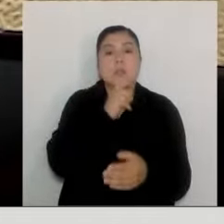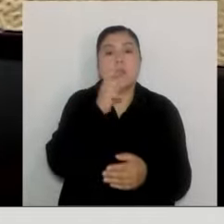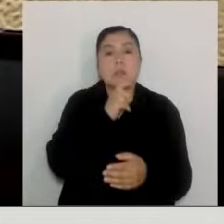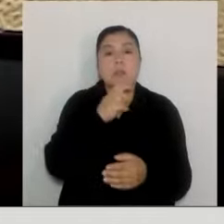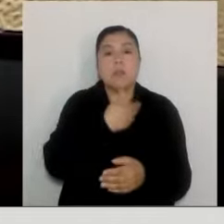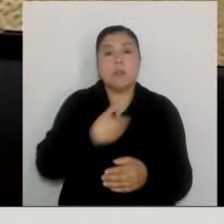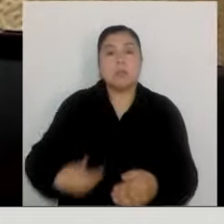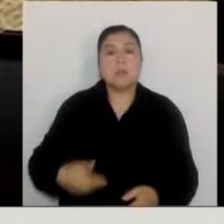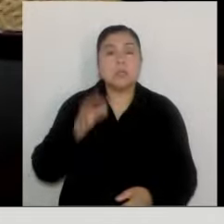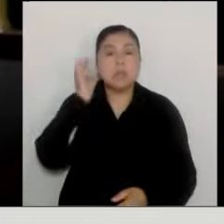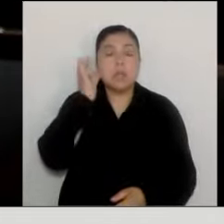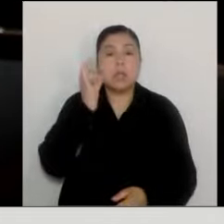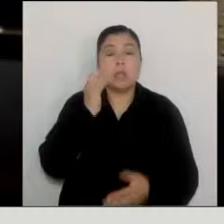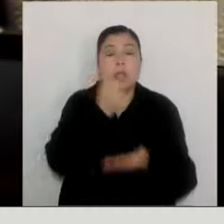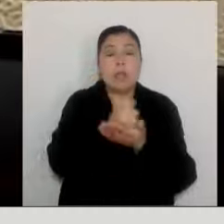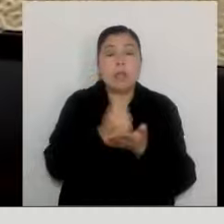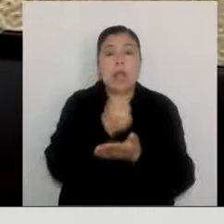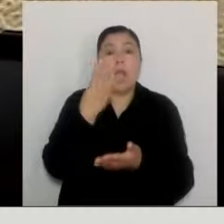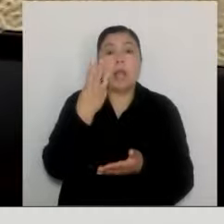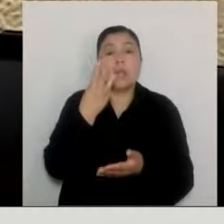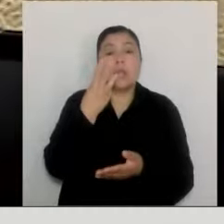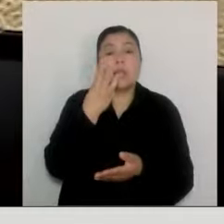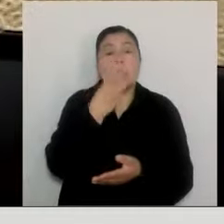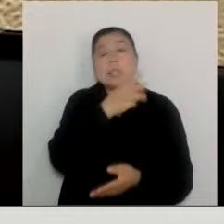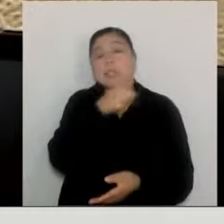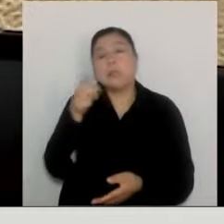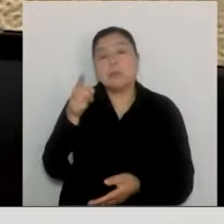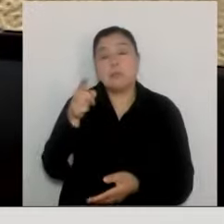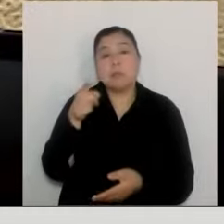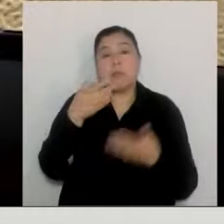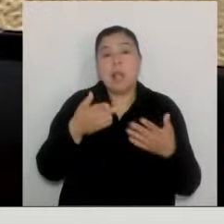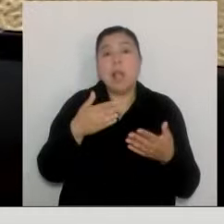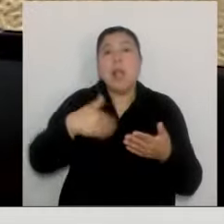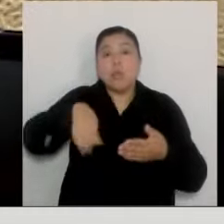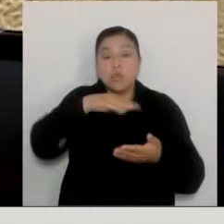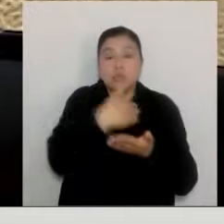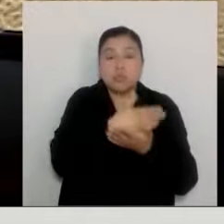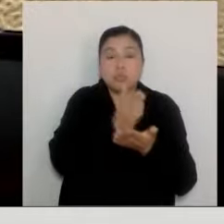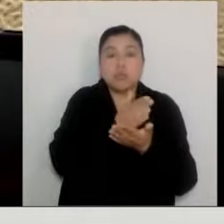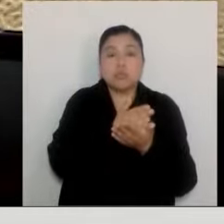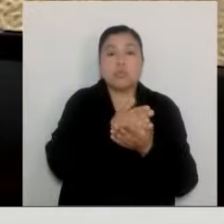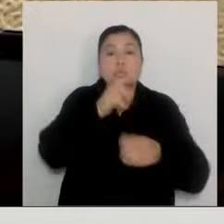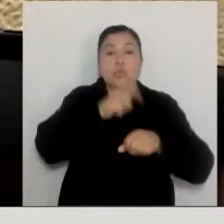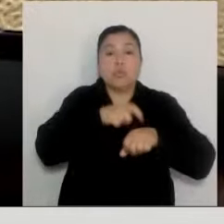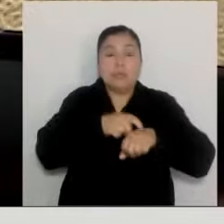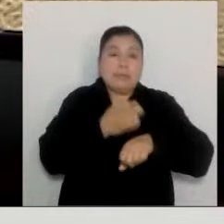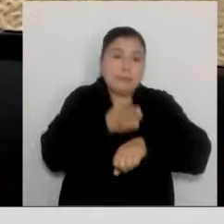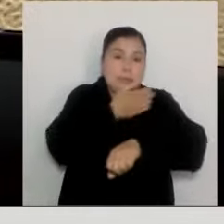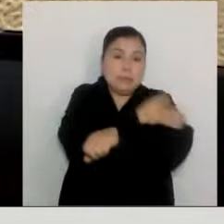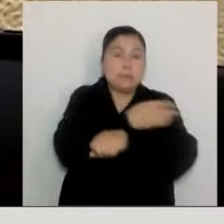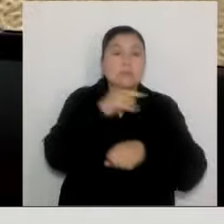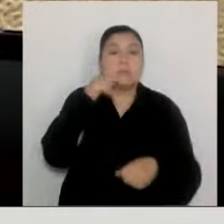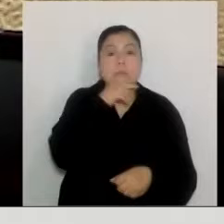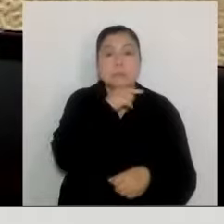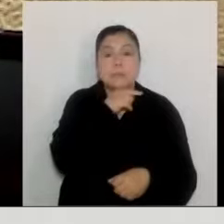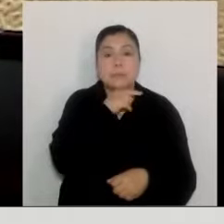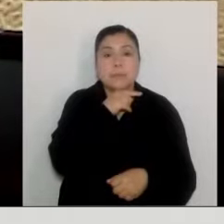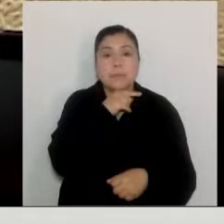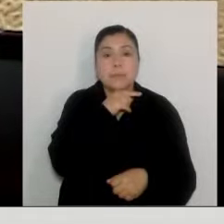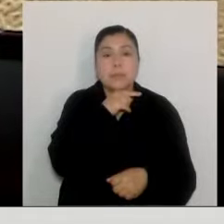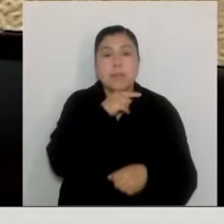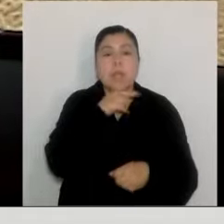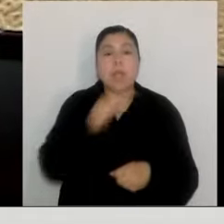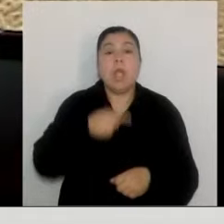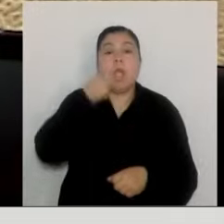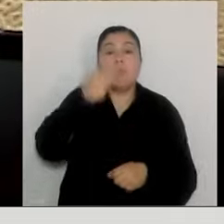tramitando a tres semanas que ocurra necesitamos programarnos y hacer feriados con tiempo por ejemplo el próximo 19